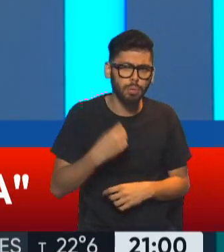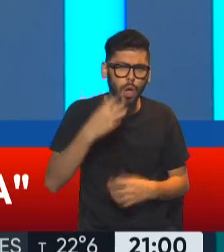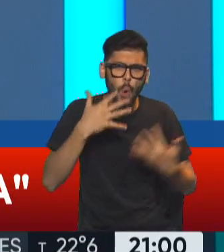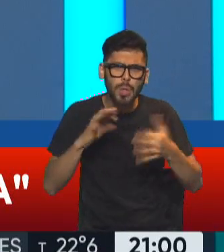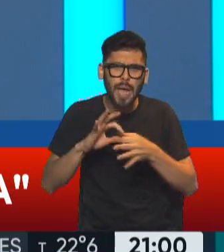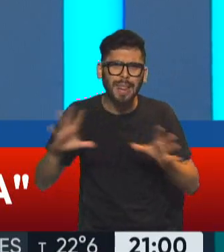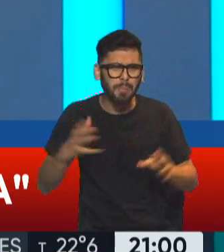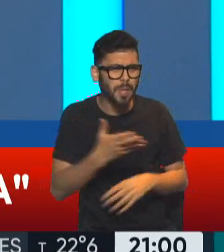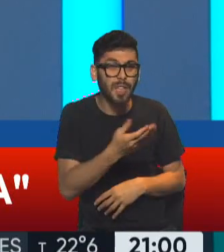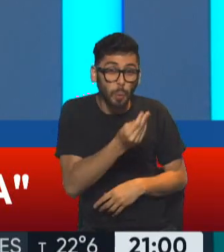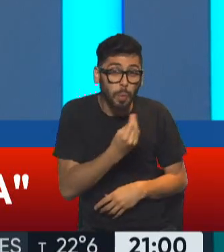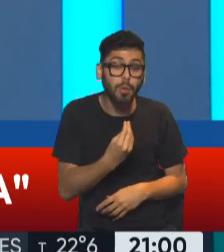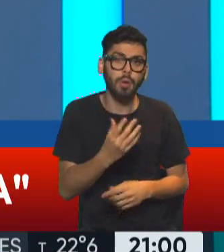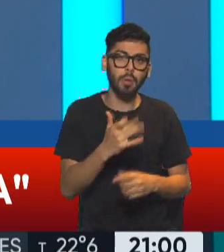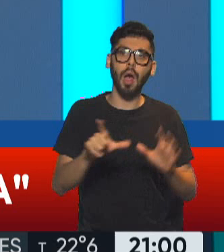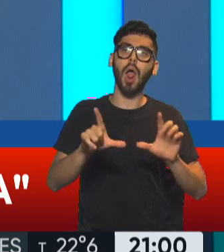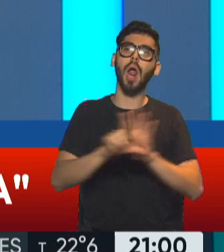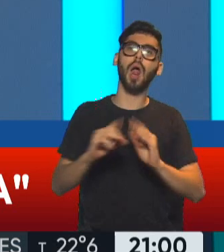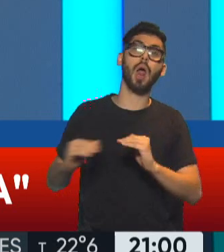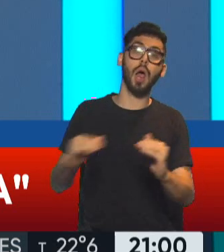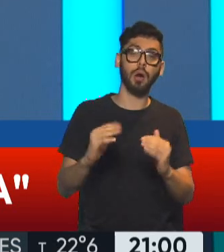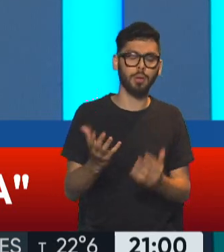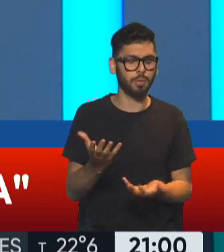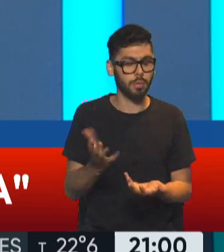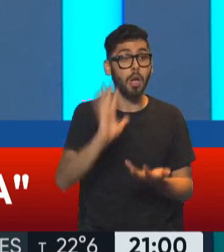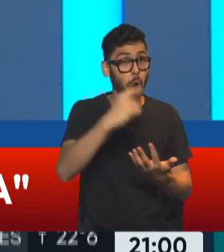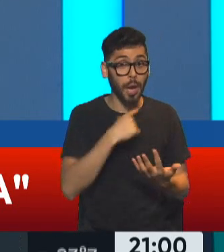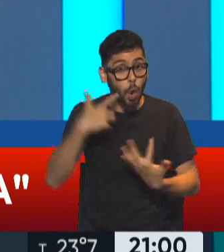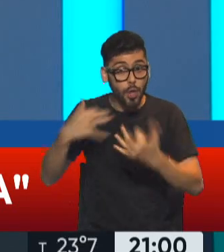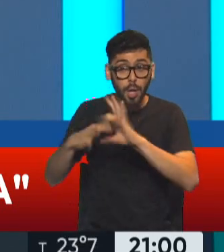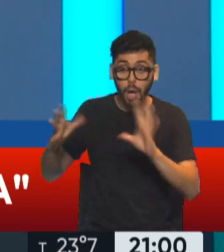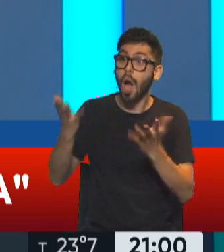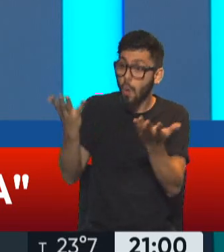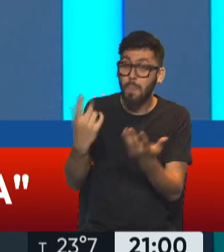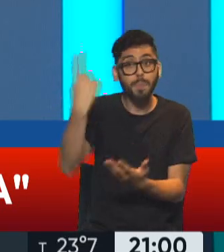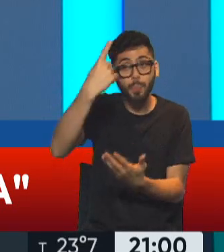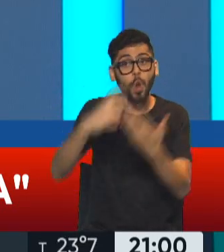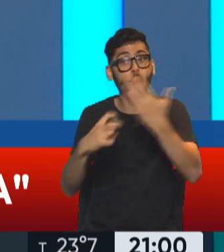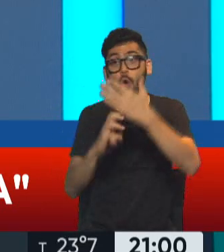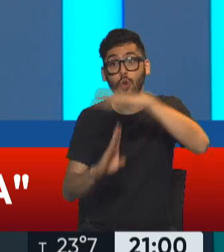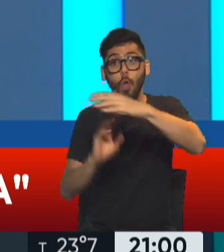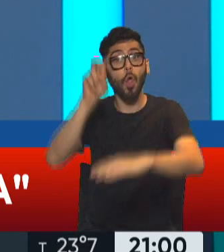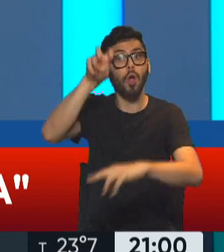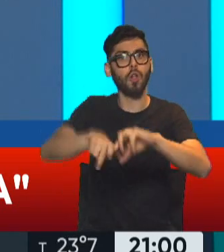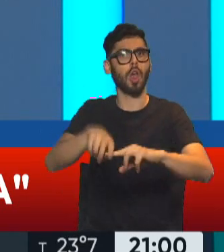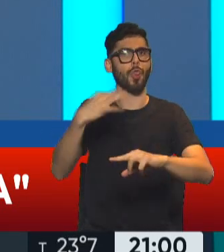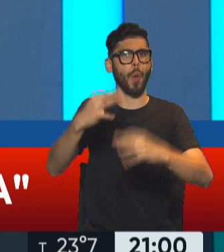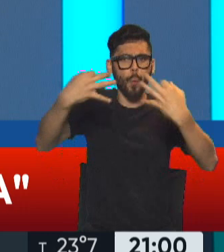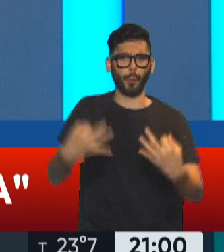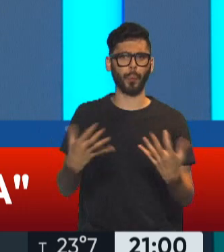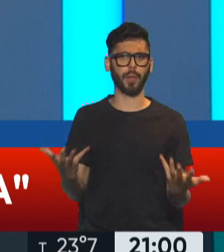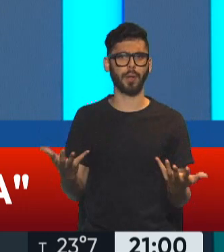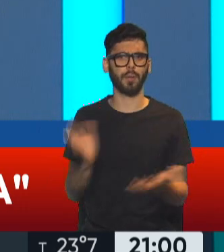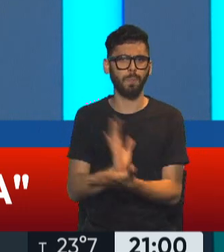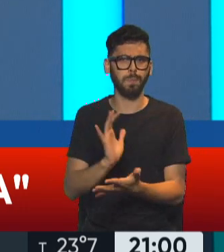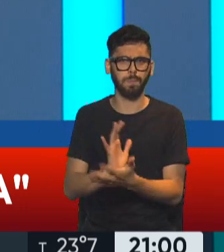hablan? Realmente, yo creo que para construir esa justicia independiente hay que empezar primero por tener un procurador sentado como Dios manda, ¿no? Con